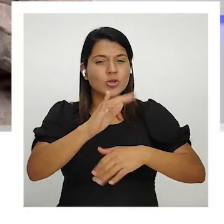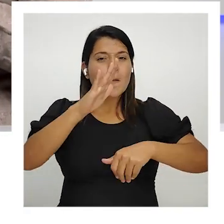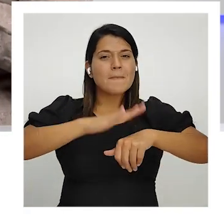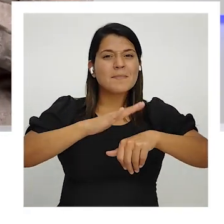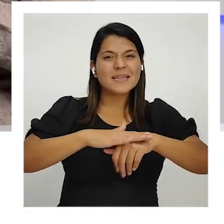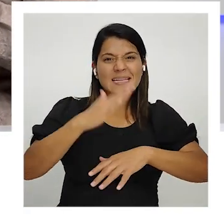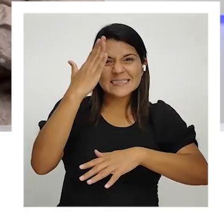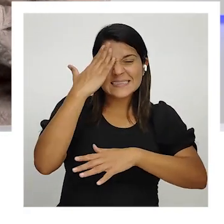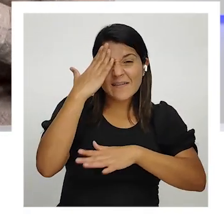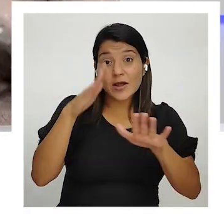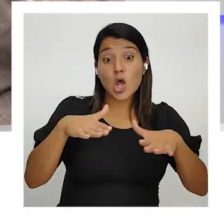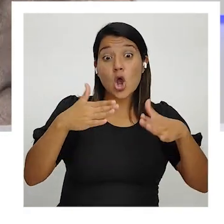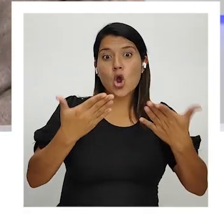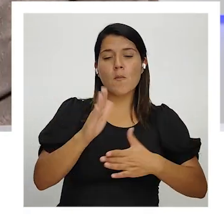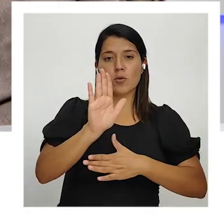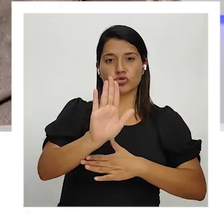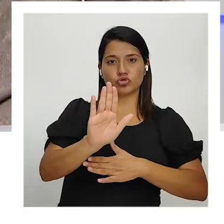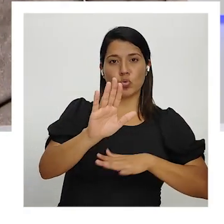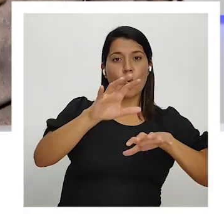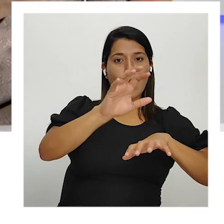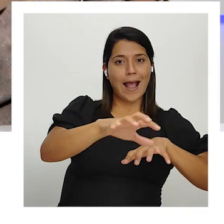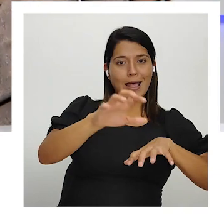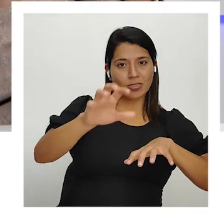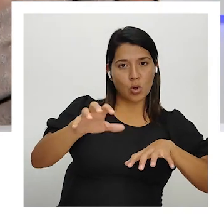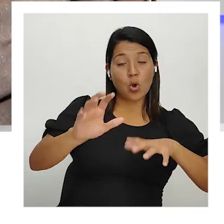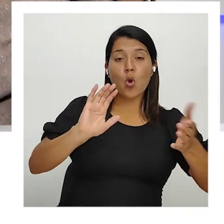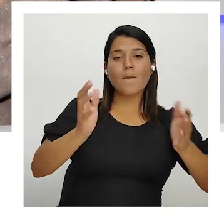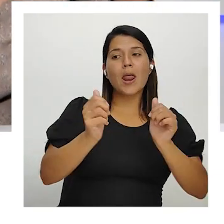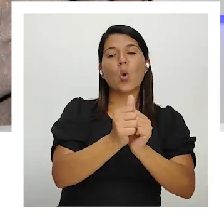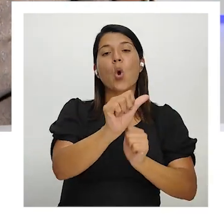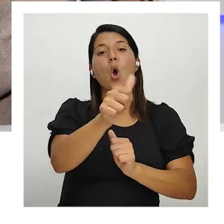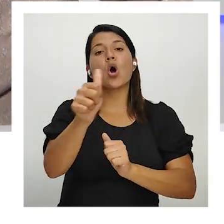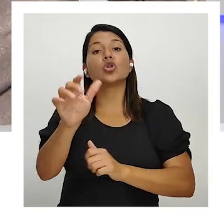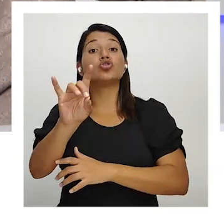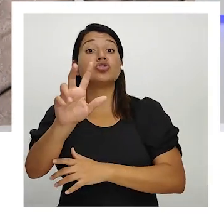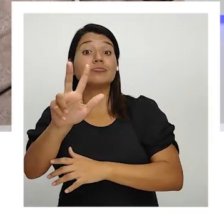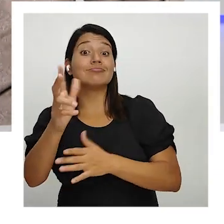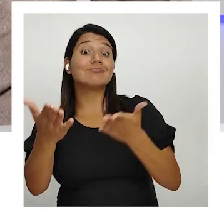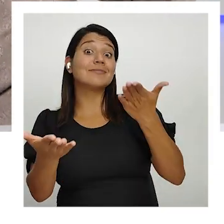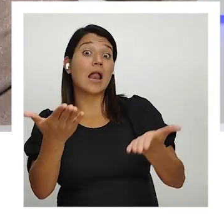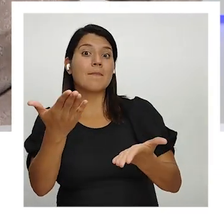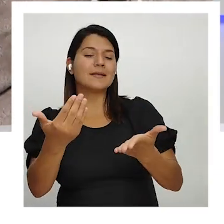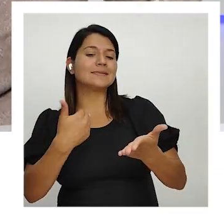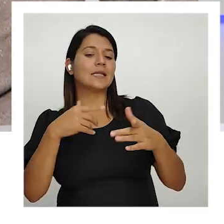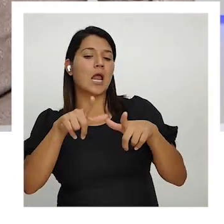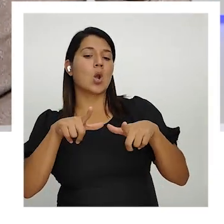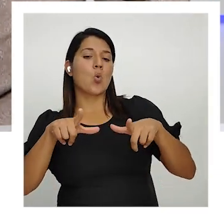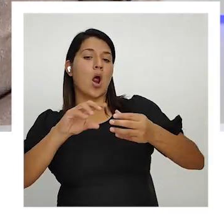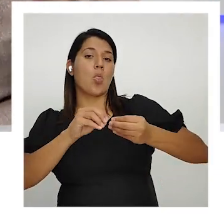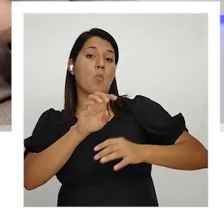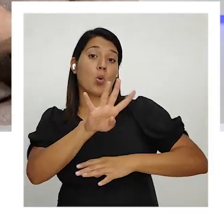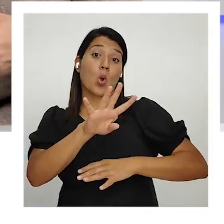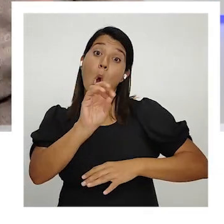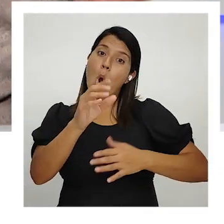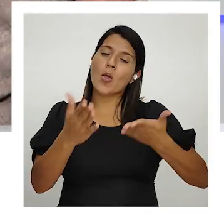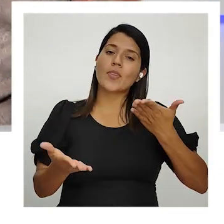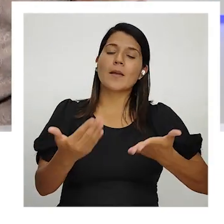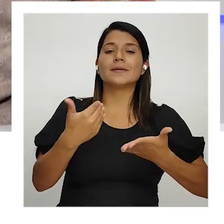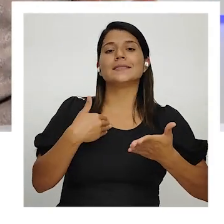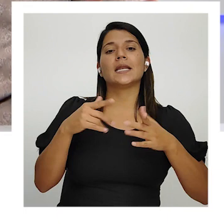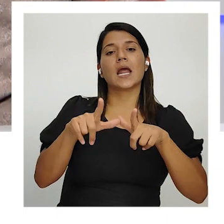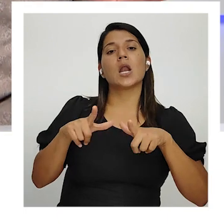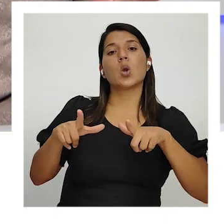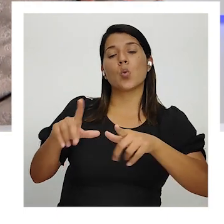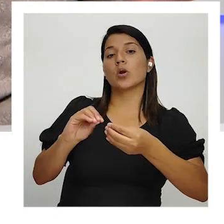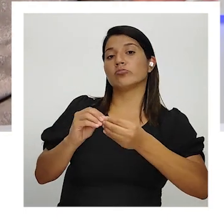cantón en relación con los otros 83 del país. Puede ser que esté en la posición 4 o puede ser que esté en la